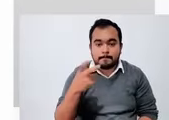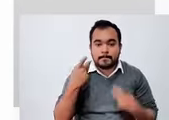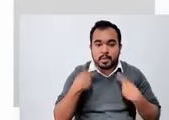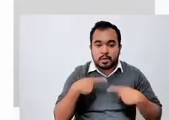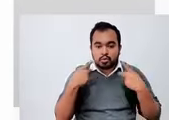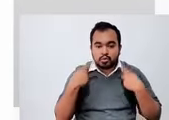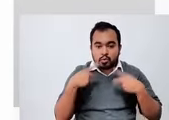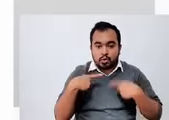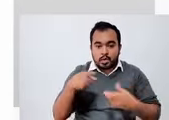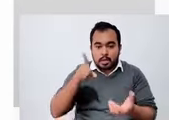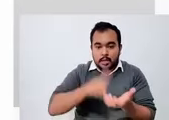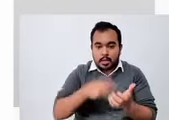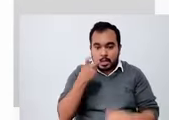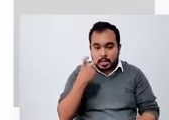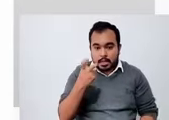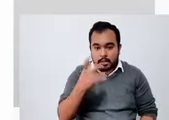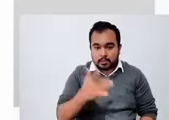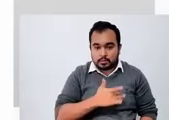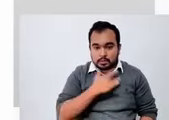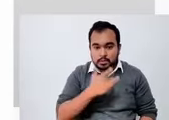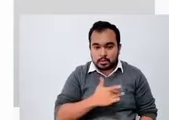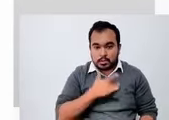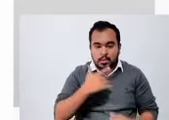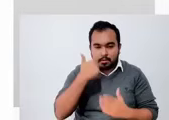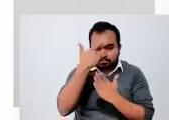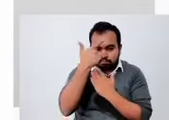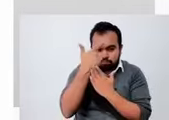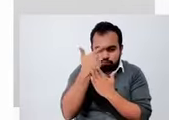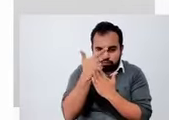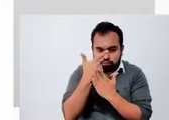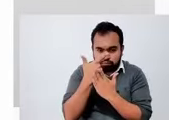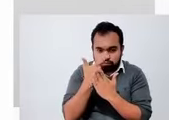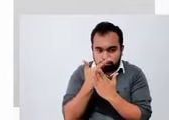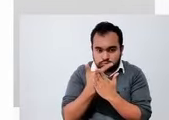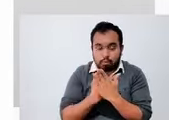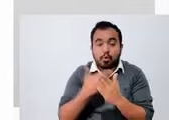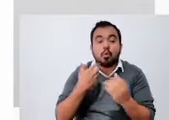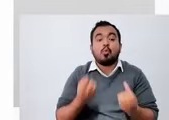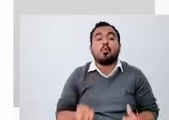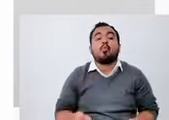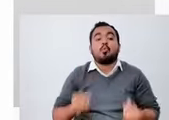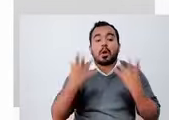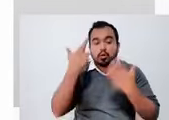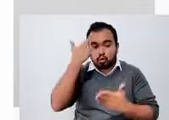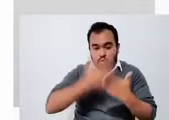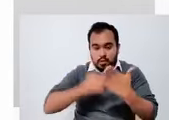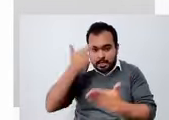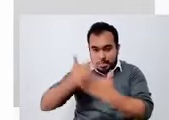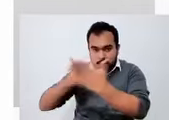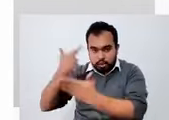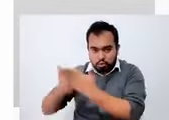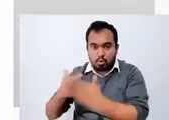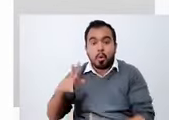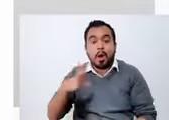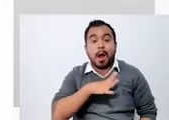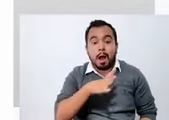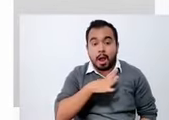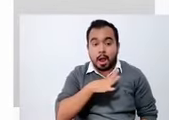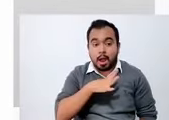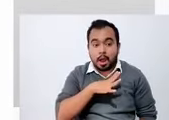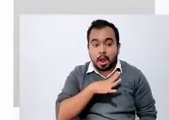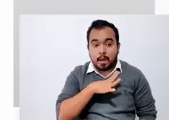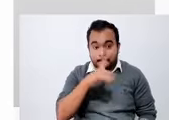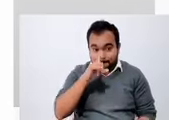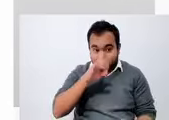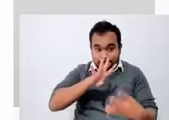y, por lo tanto, lo que le pase tiene que ser computado dentro del número de delitos que tenemos. Hay delitos que se cometen desde la prisión